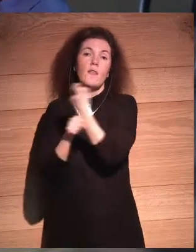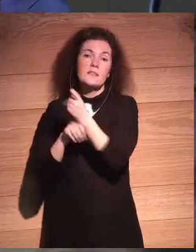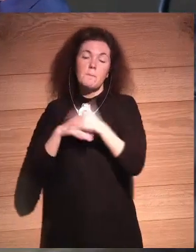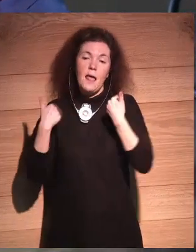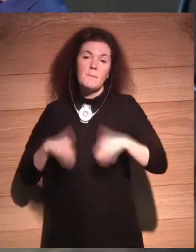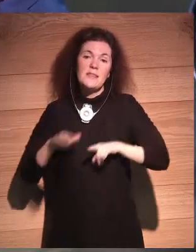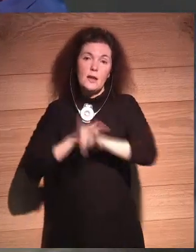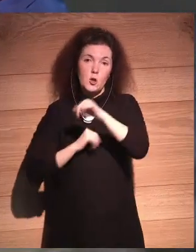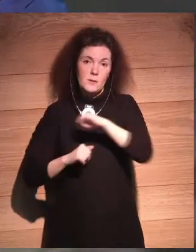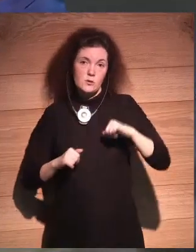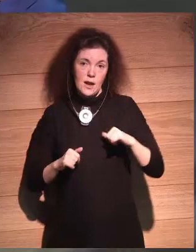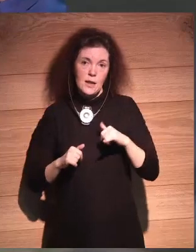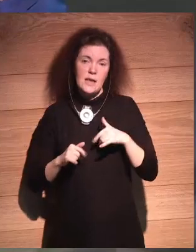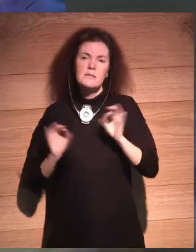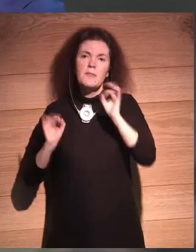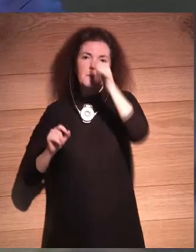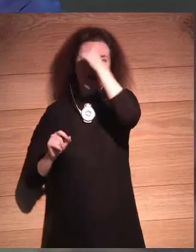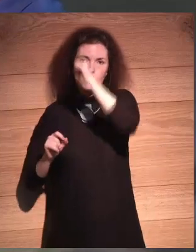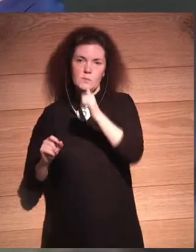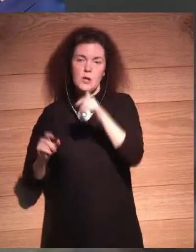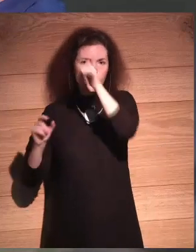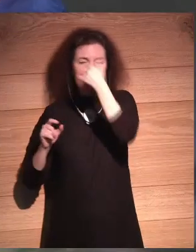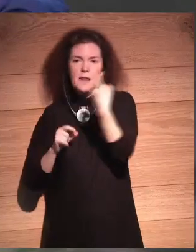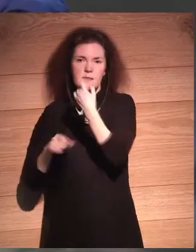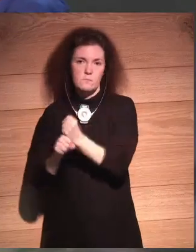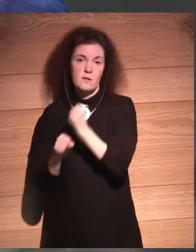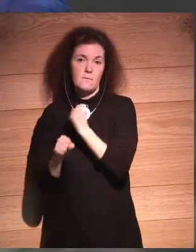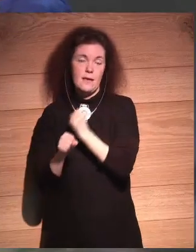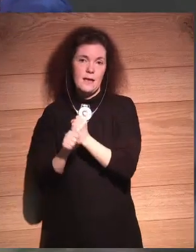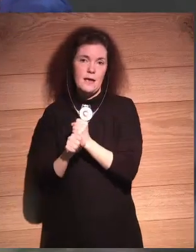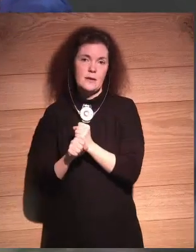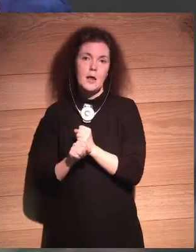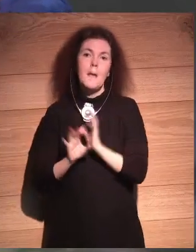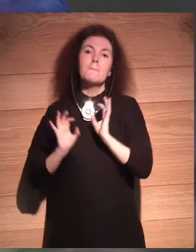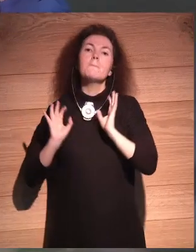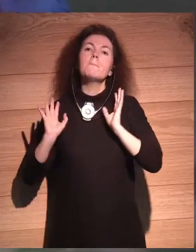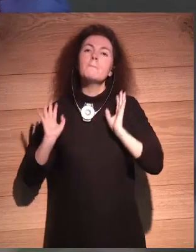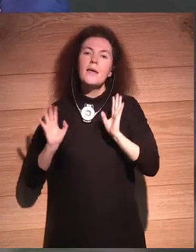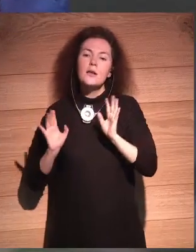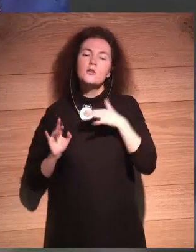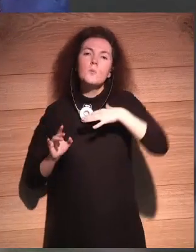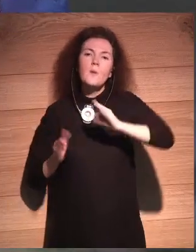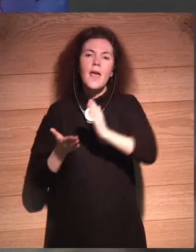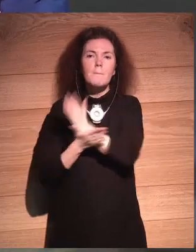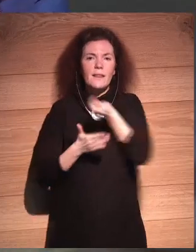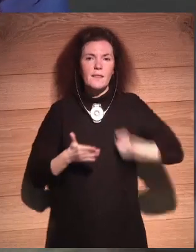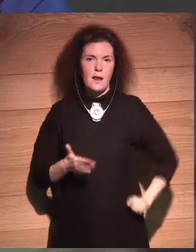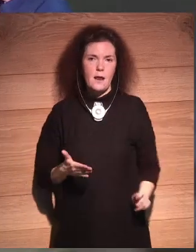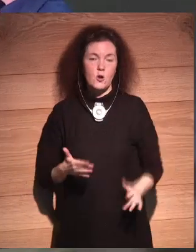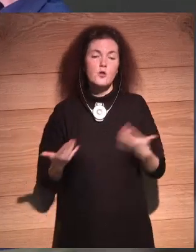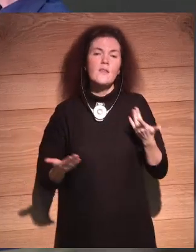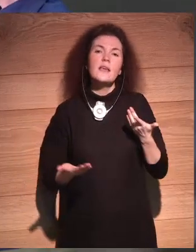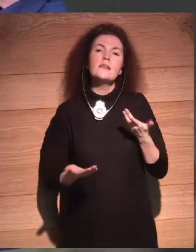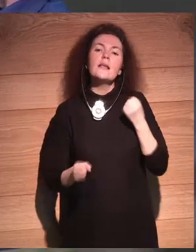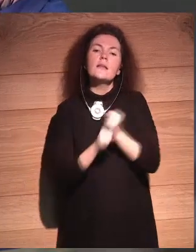desarrollo personal, especialmente los hombres. Los hombres necesitamos trabajar. Pero esto puede ir aparte del dinero. Entonces el